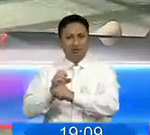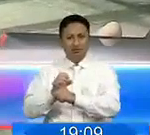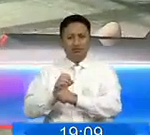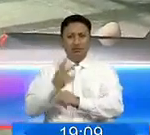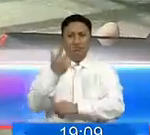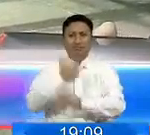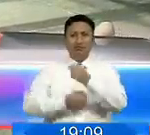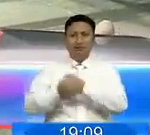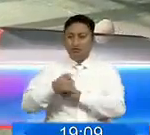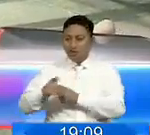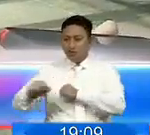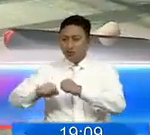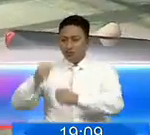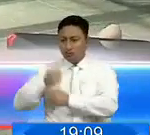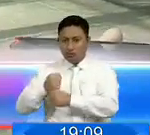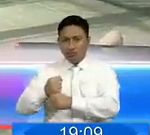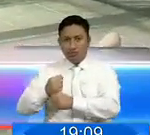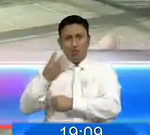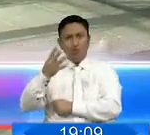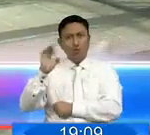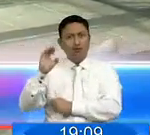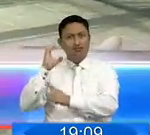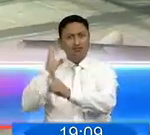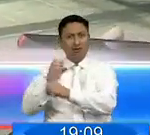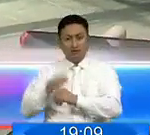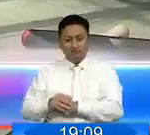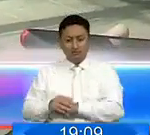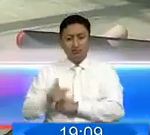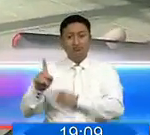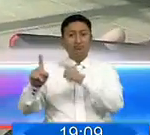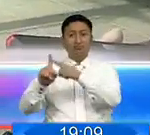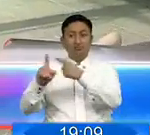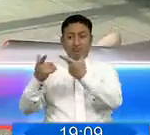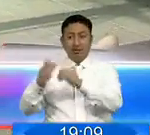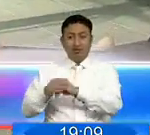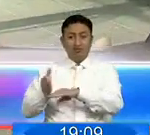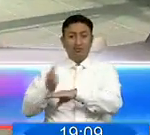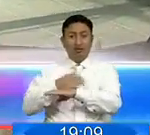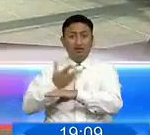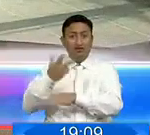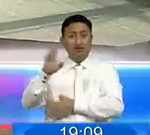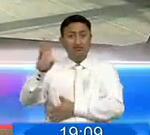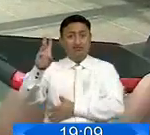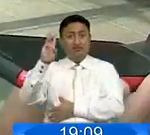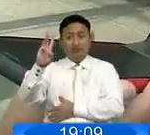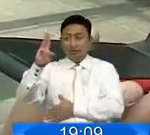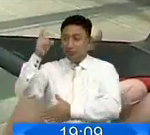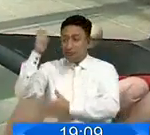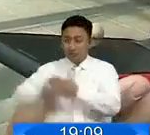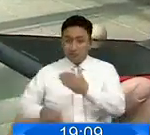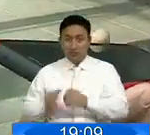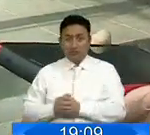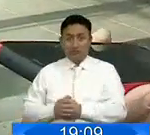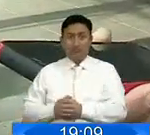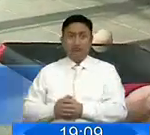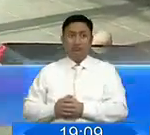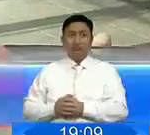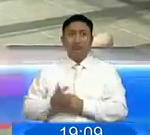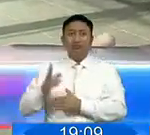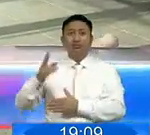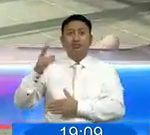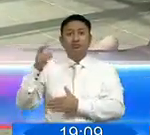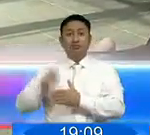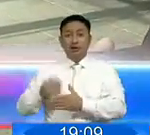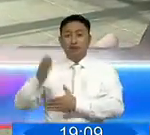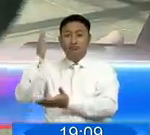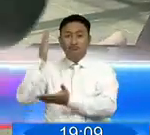3 años de ejercicio. Este mismo juez tiene más de 6 sanciones administrativas, sanciones de multas, sanciones